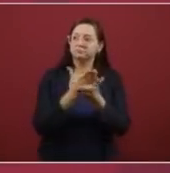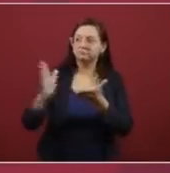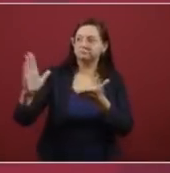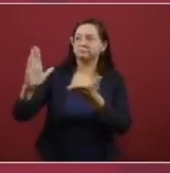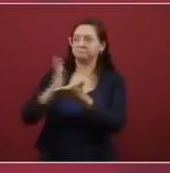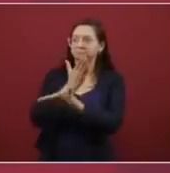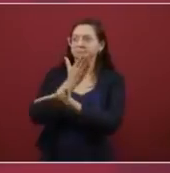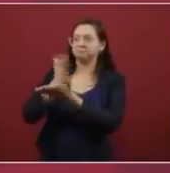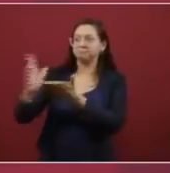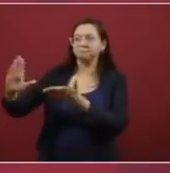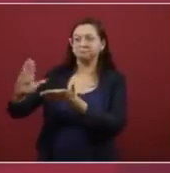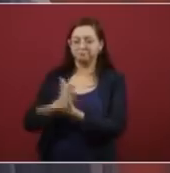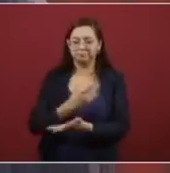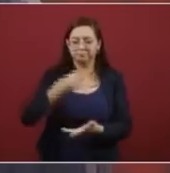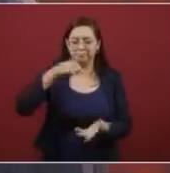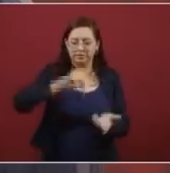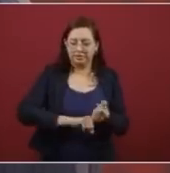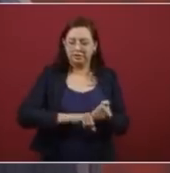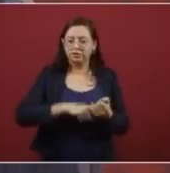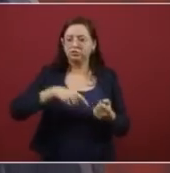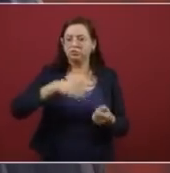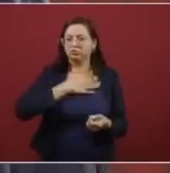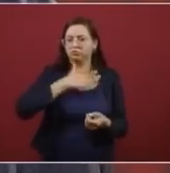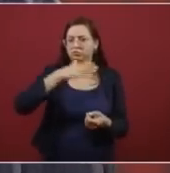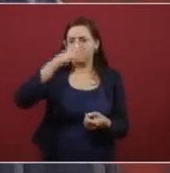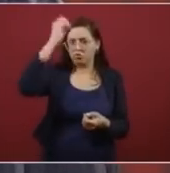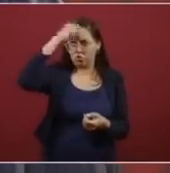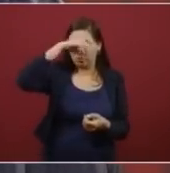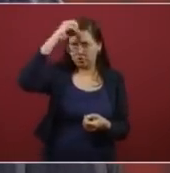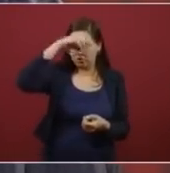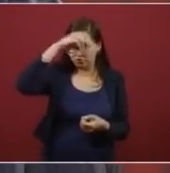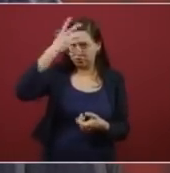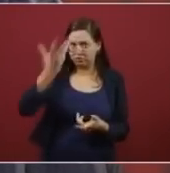y tiene su propio criterio.